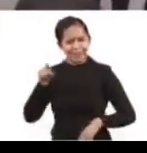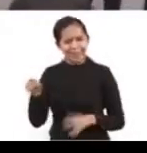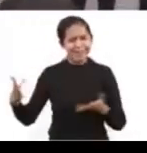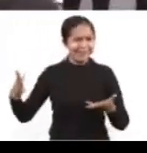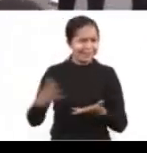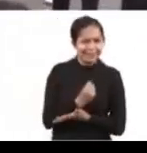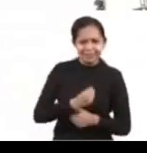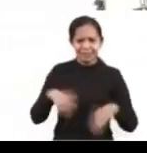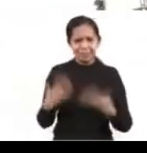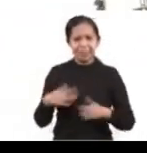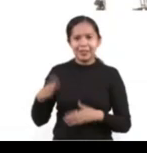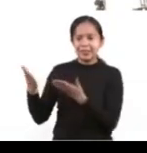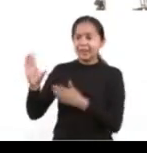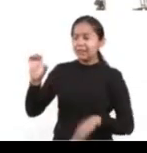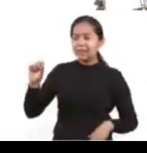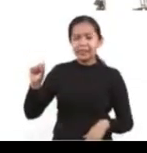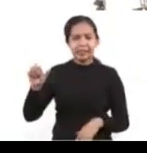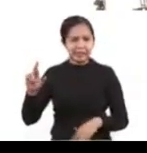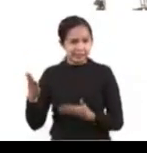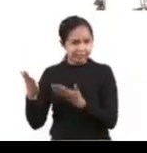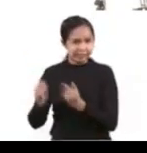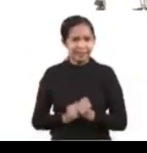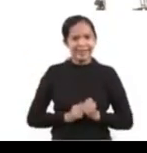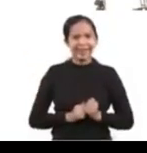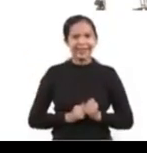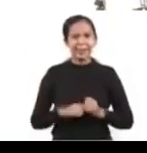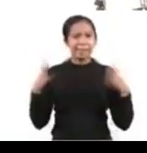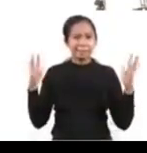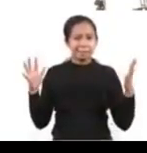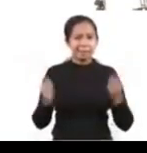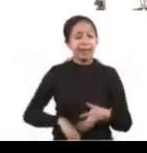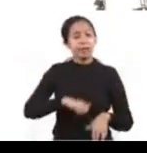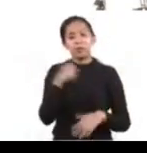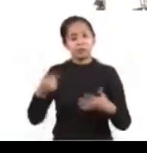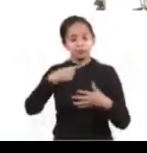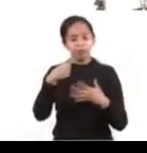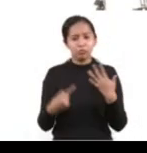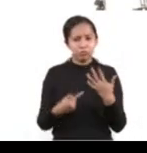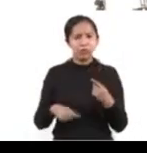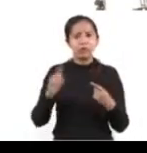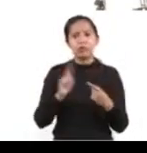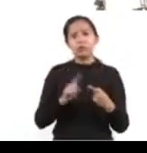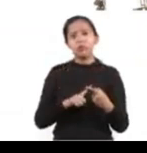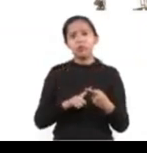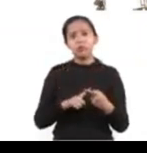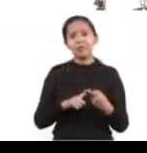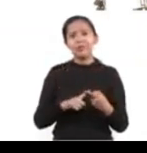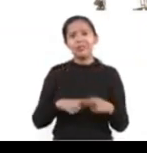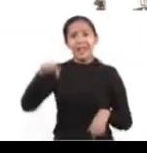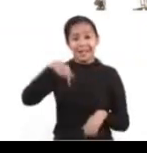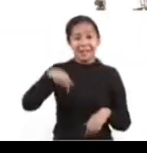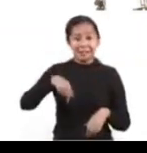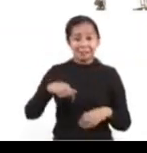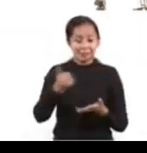César Bazar. Continuamos con esta lista y es el turno de presentar el que es originario en